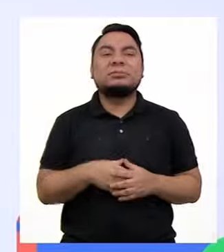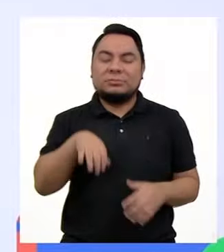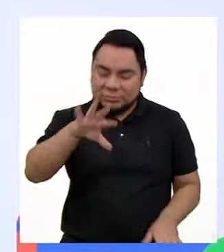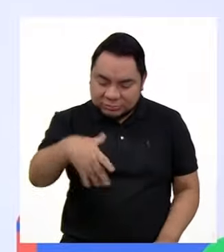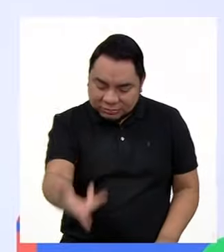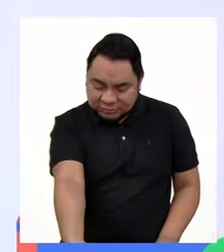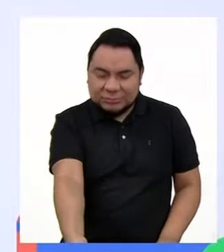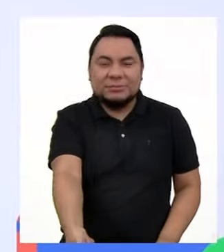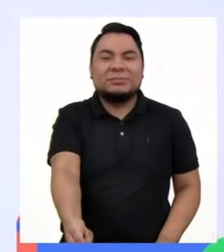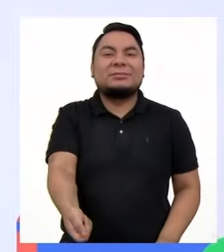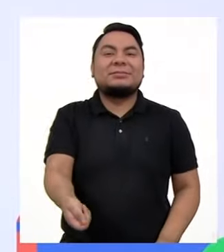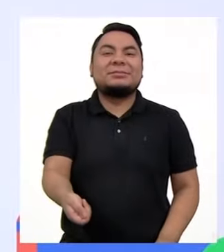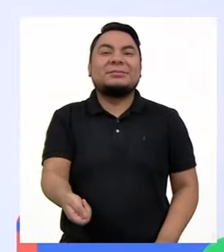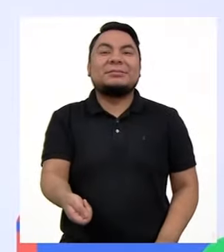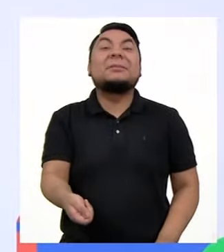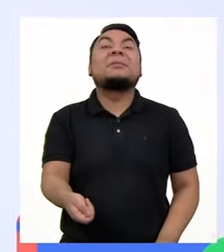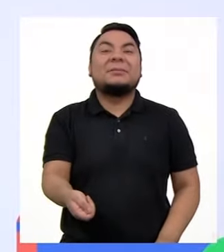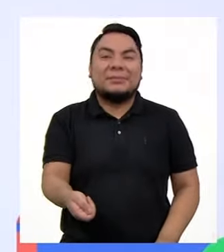Recojo la hoja.